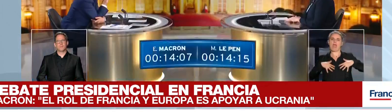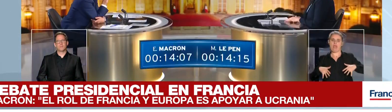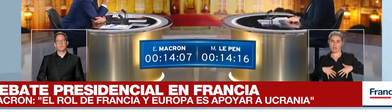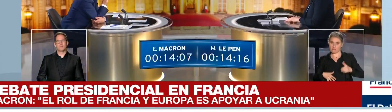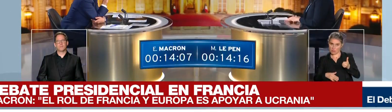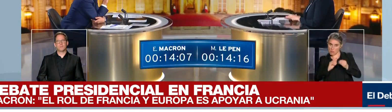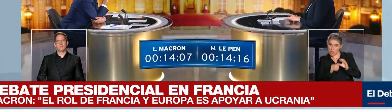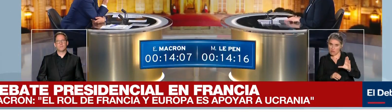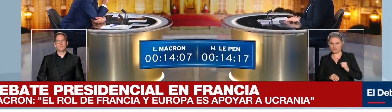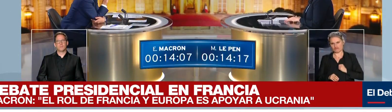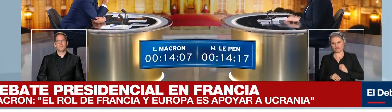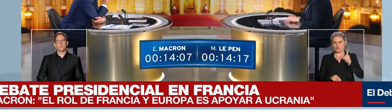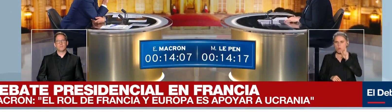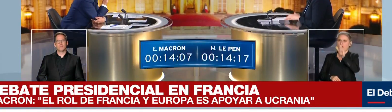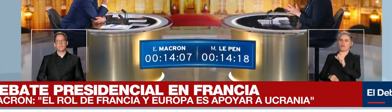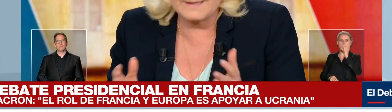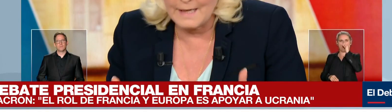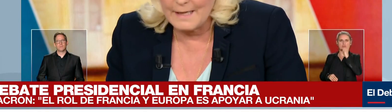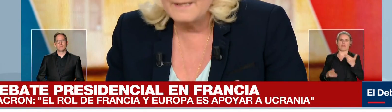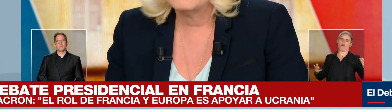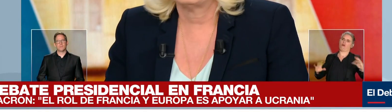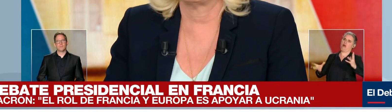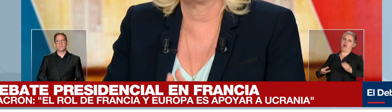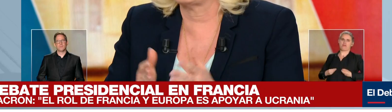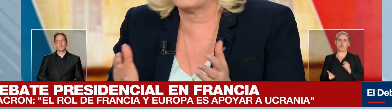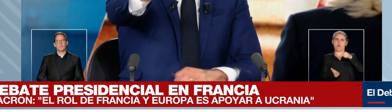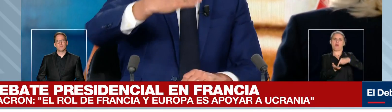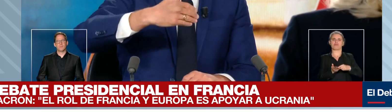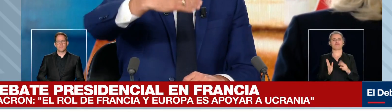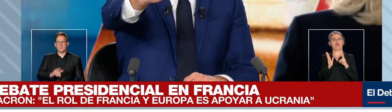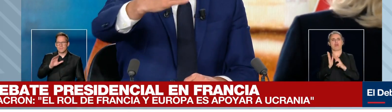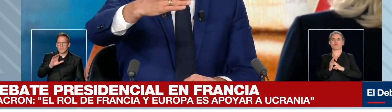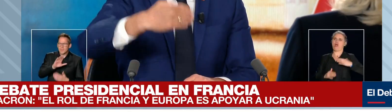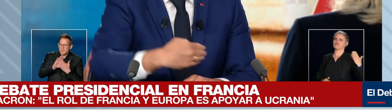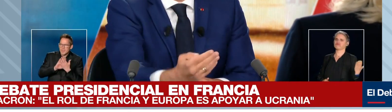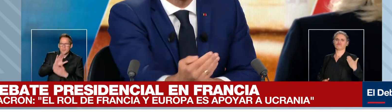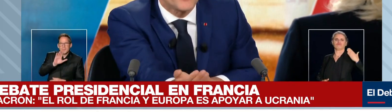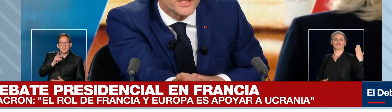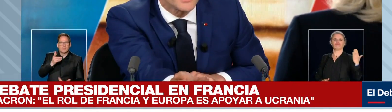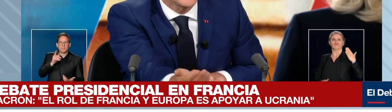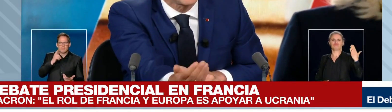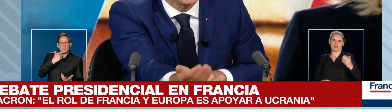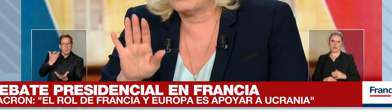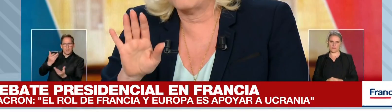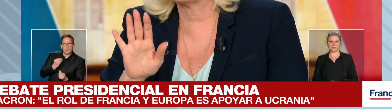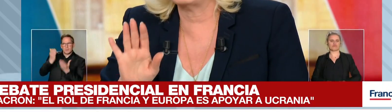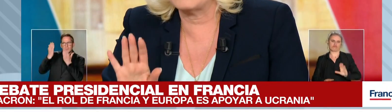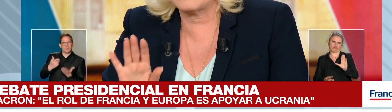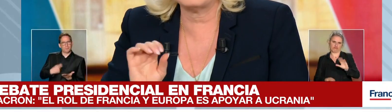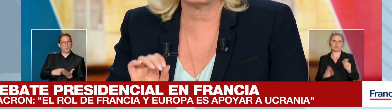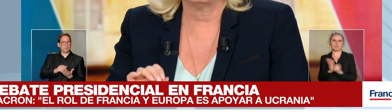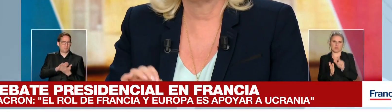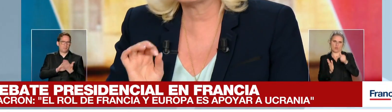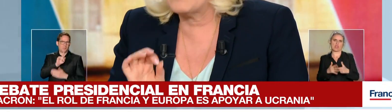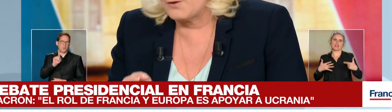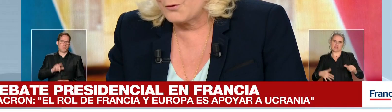no le planteó problemas porque usted recibió al señor Putin con gran pompa en Versalles. Lo recibí como un jefe de